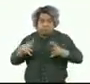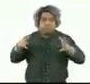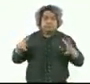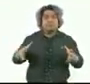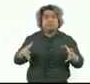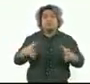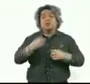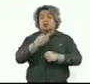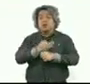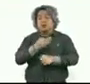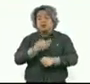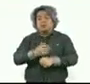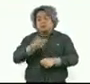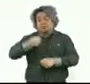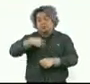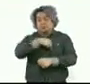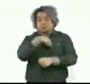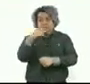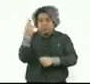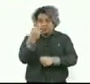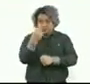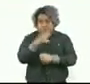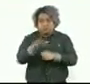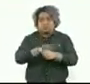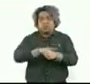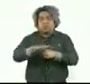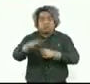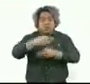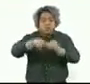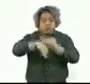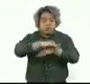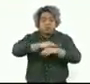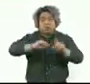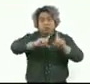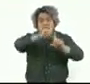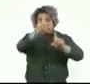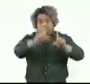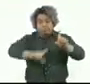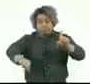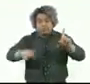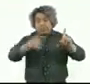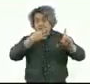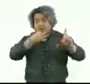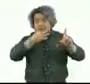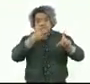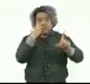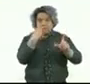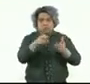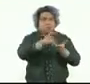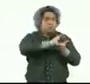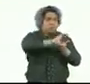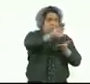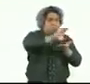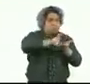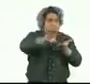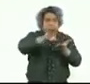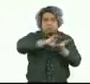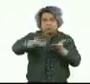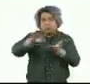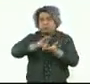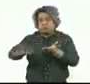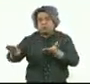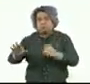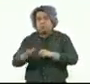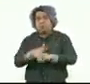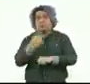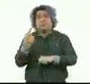ahora tenemos el compromiso de lograr para todo el país un nivel de abasto del 100%. Por eso me